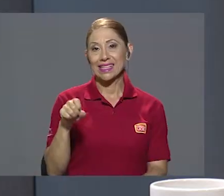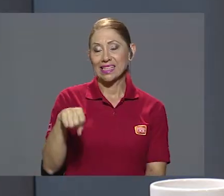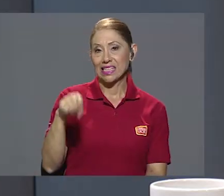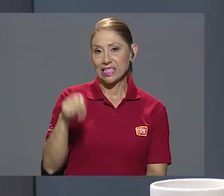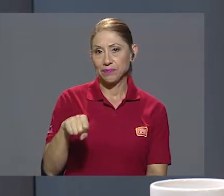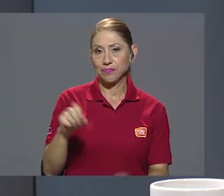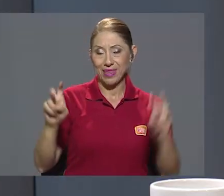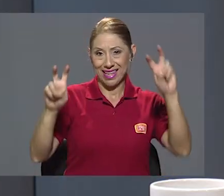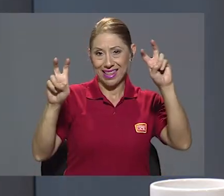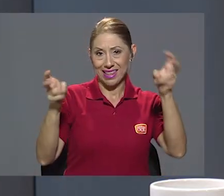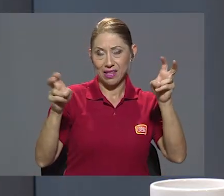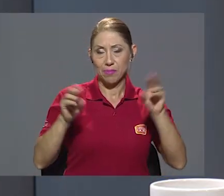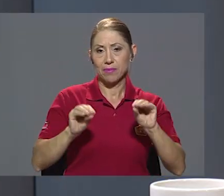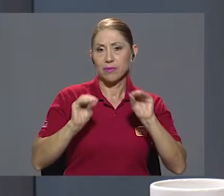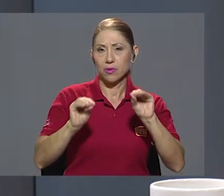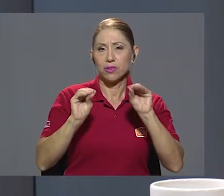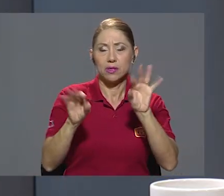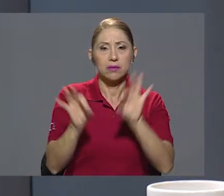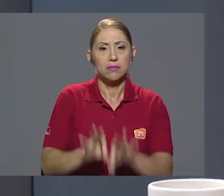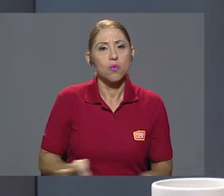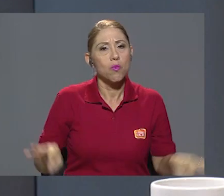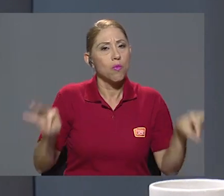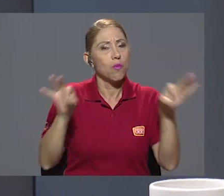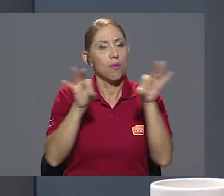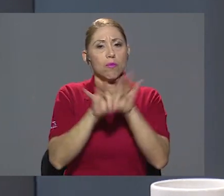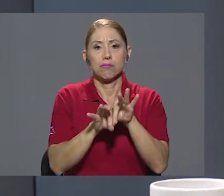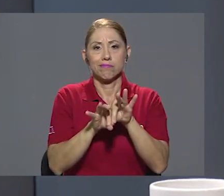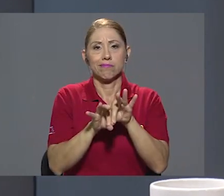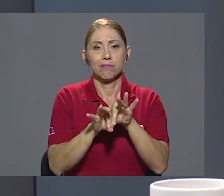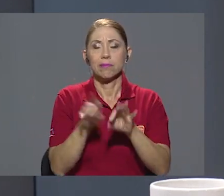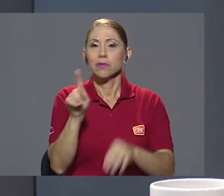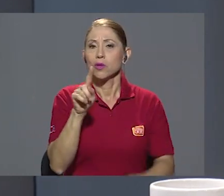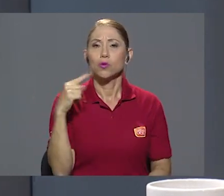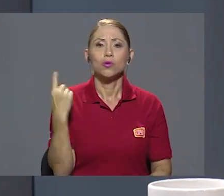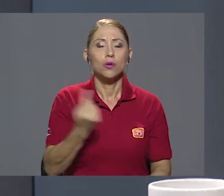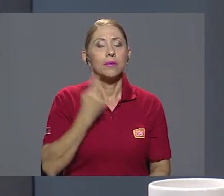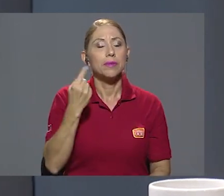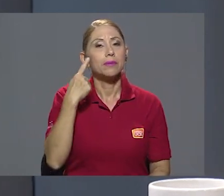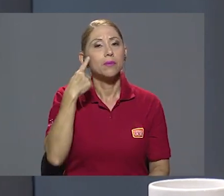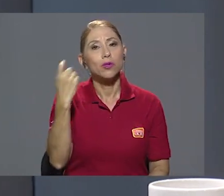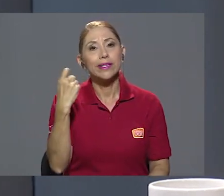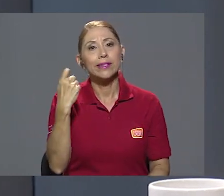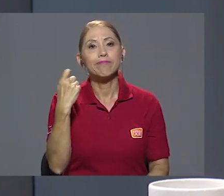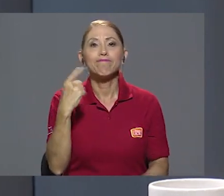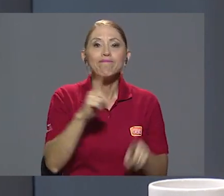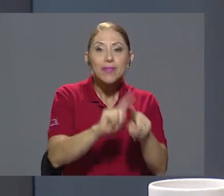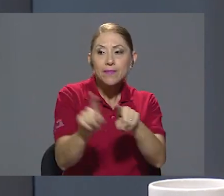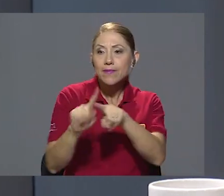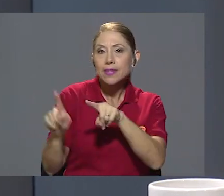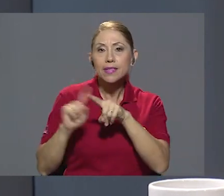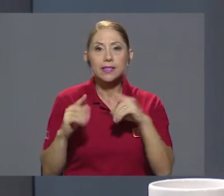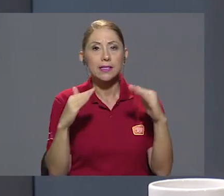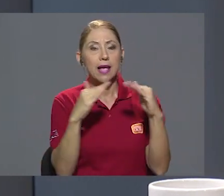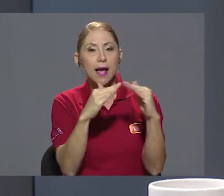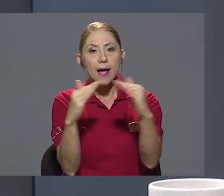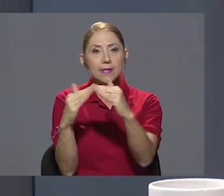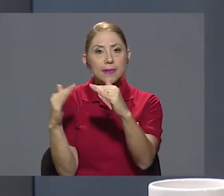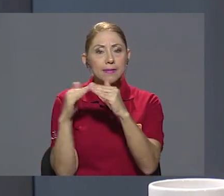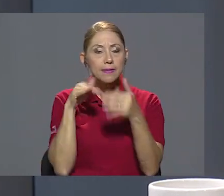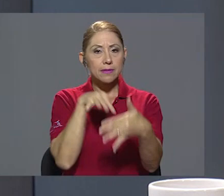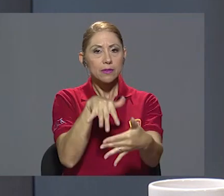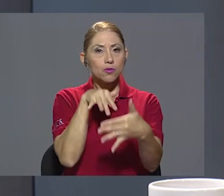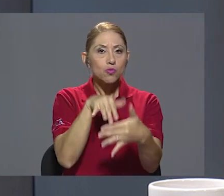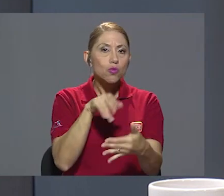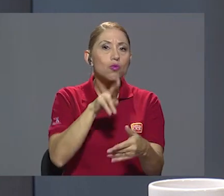el tema este de la docencia siempre es trascendental, no solo porque, ¿verdad?, se da en las diferentes casas de estudios, es propio de